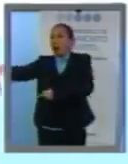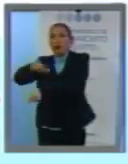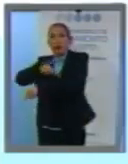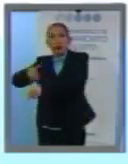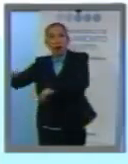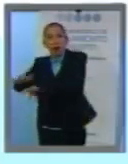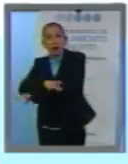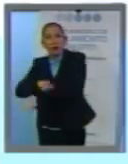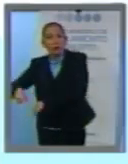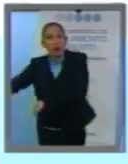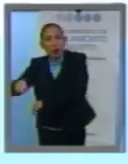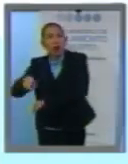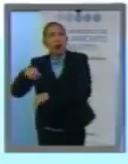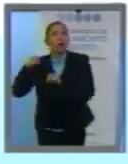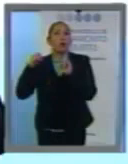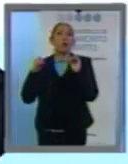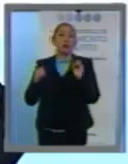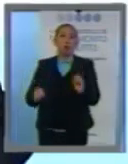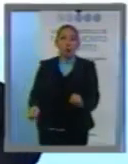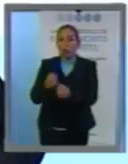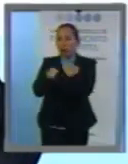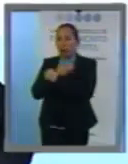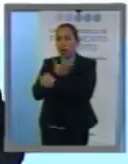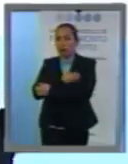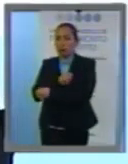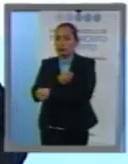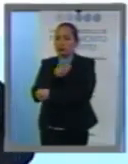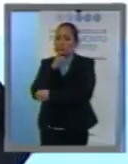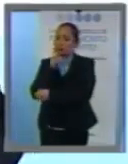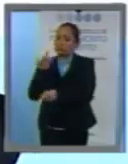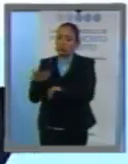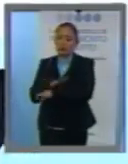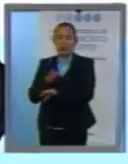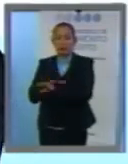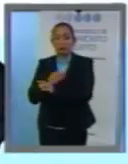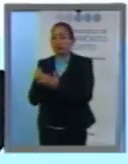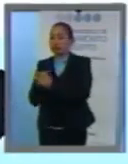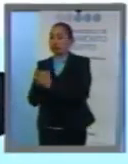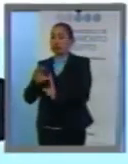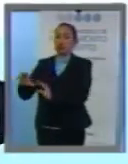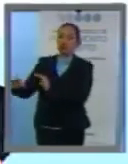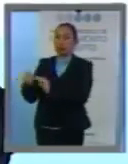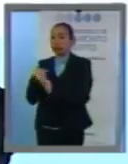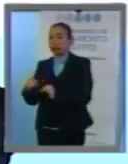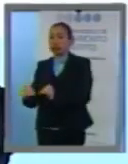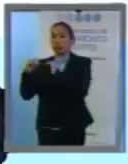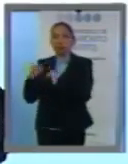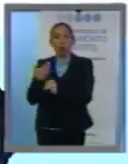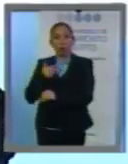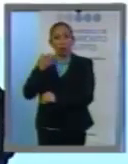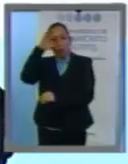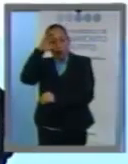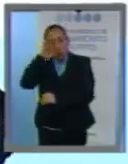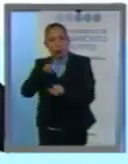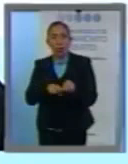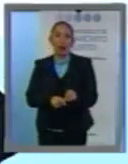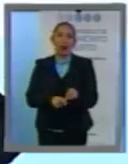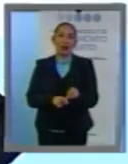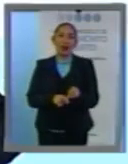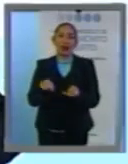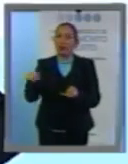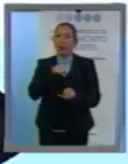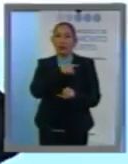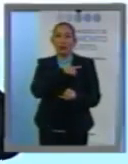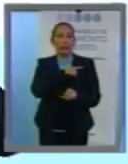que cambiar el comportamiento y educar a sus hijos de una manera distinta? Por eso el enfoque de la cultura no debe